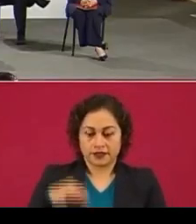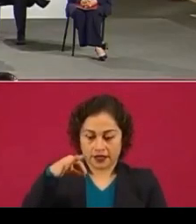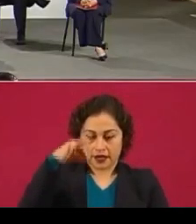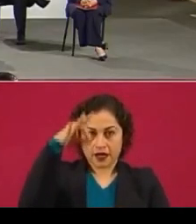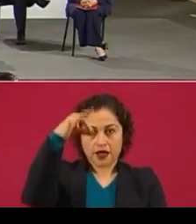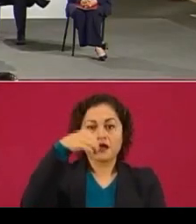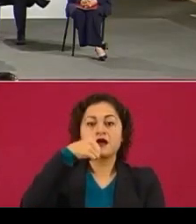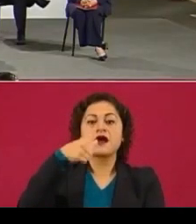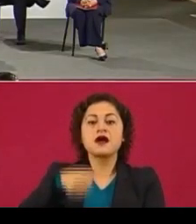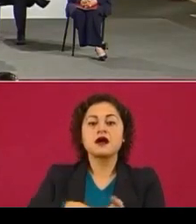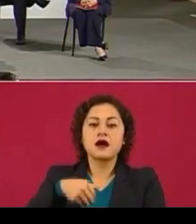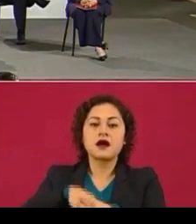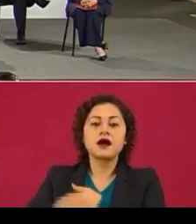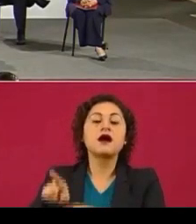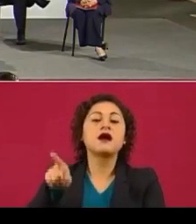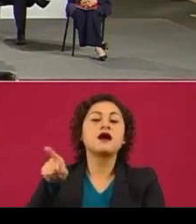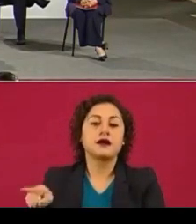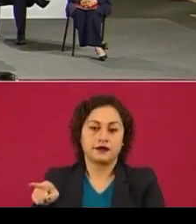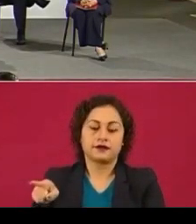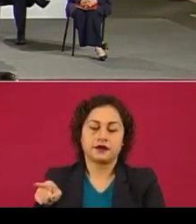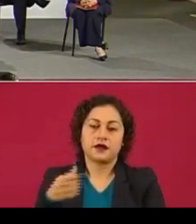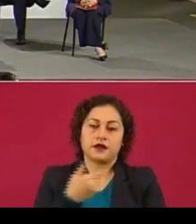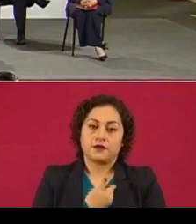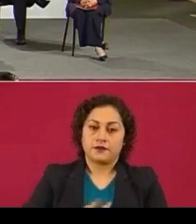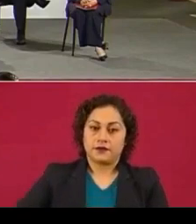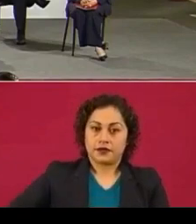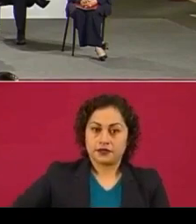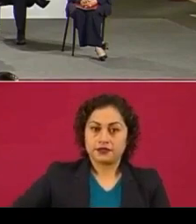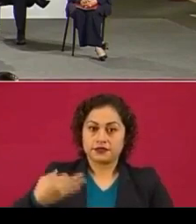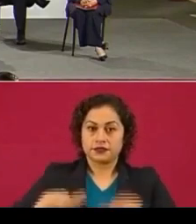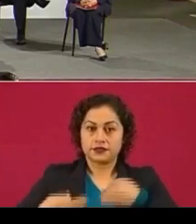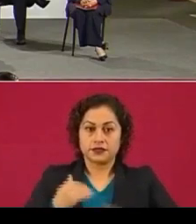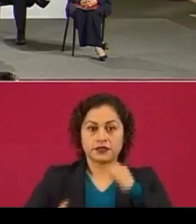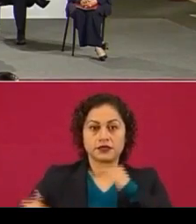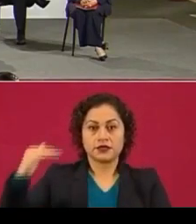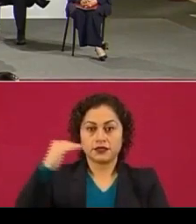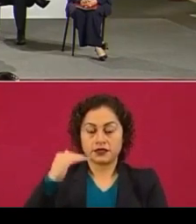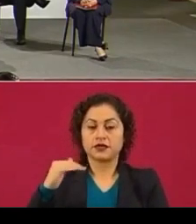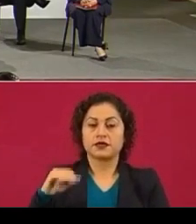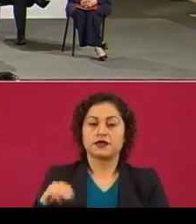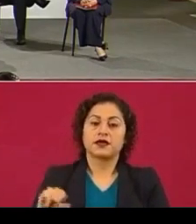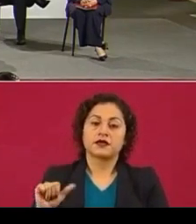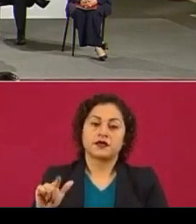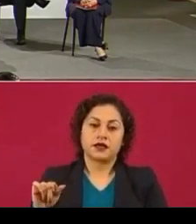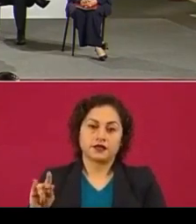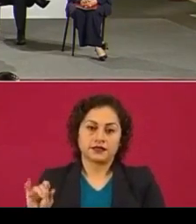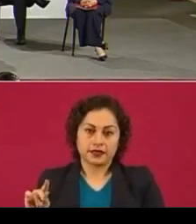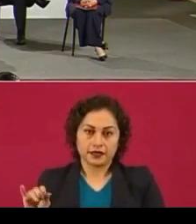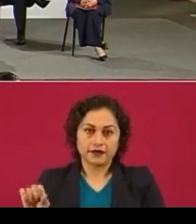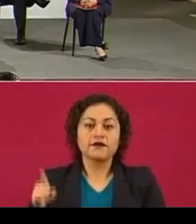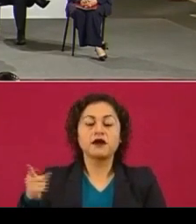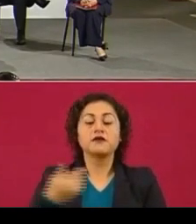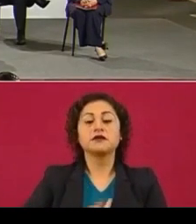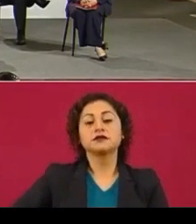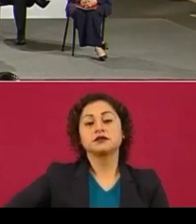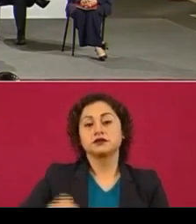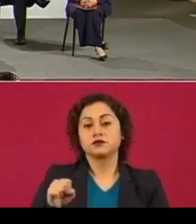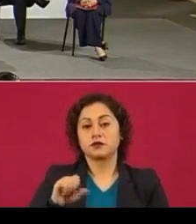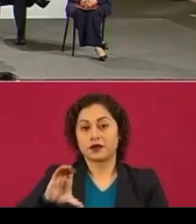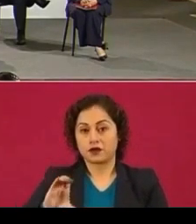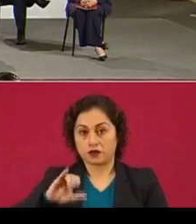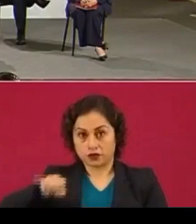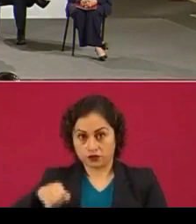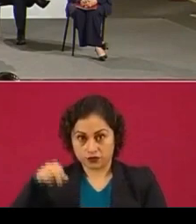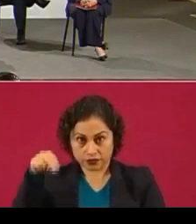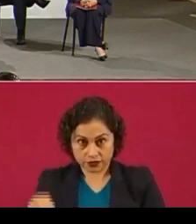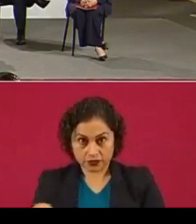dirige el señor presidente Andrés Manuel López Obrador al ministro Arturo Saldívar Lelo de la Rea, presidente de la Suprema Corte de Justicia de la Nación y